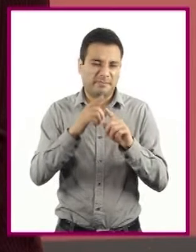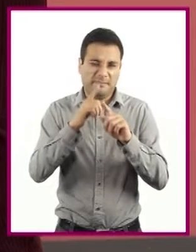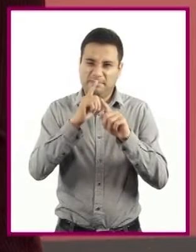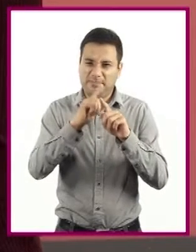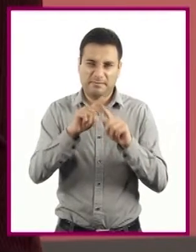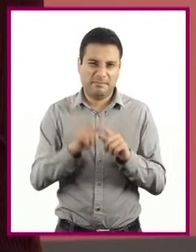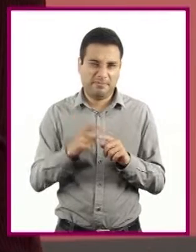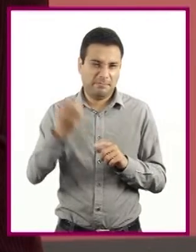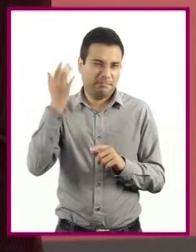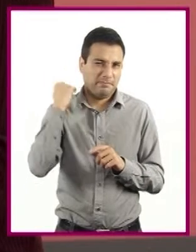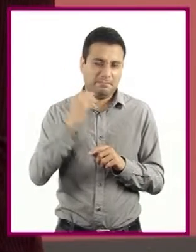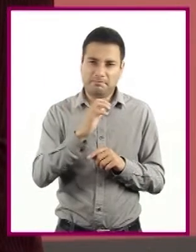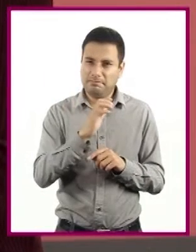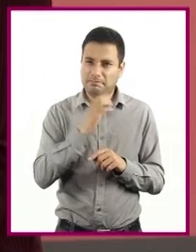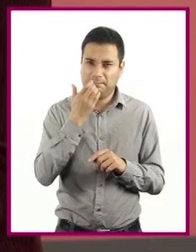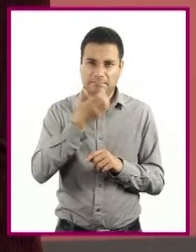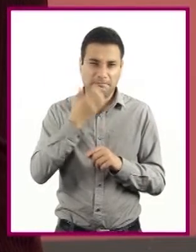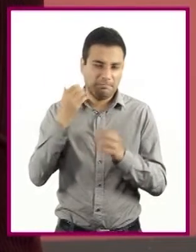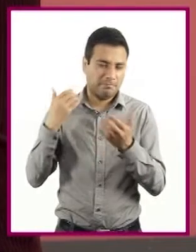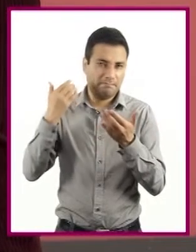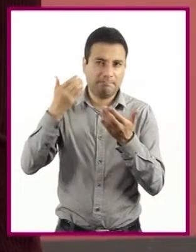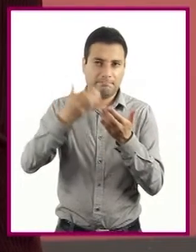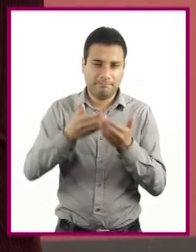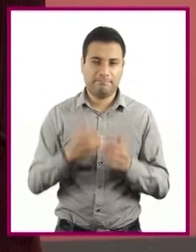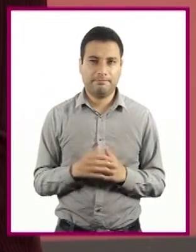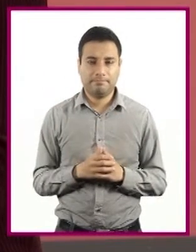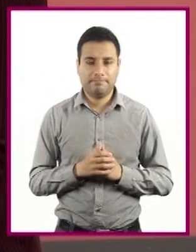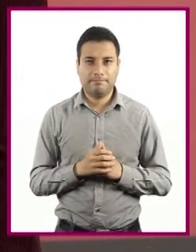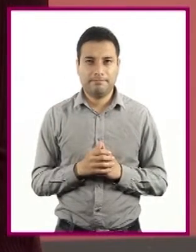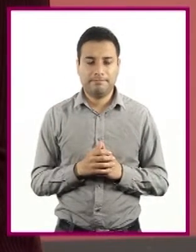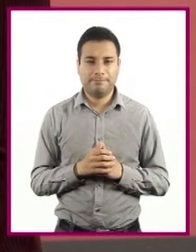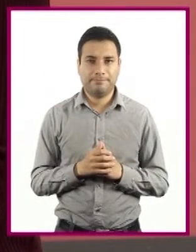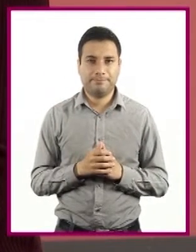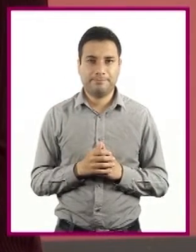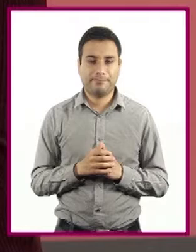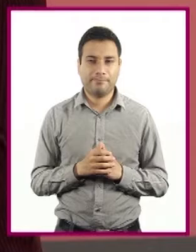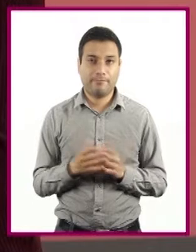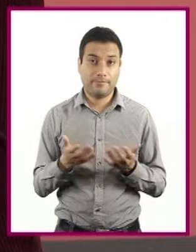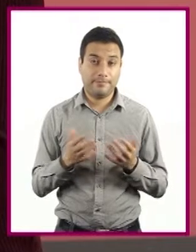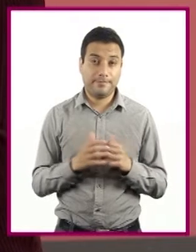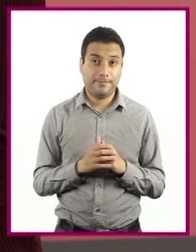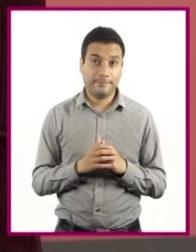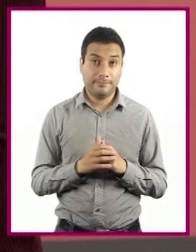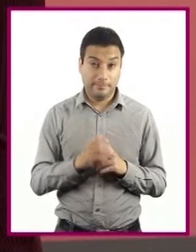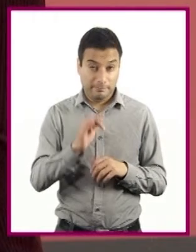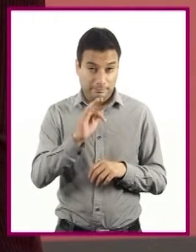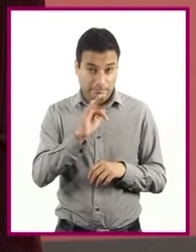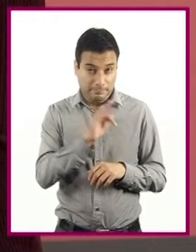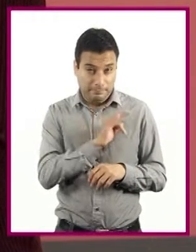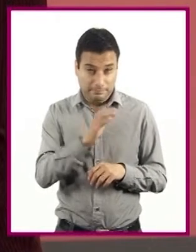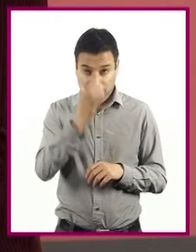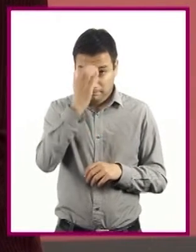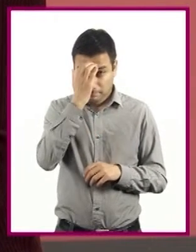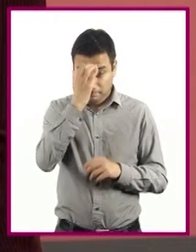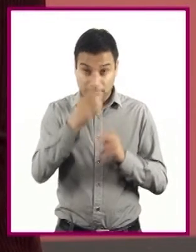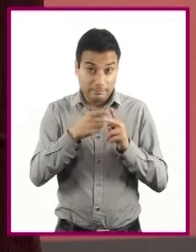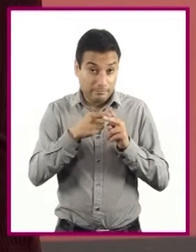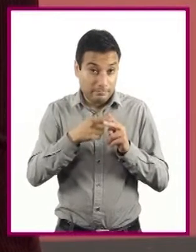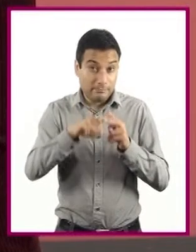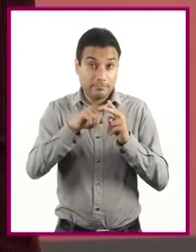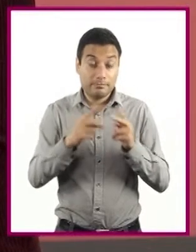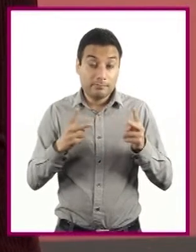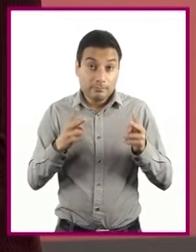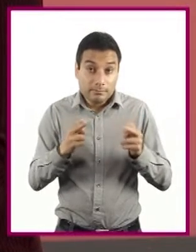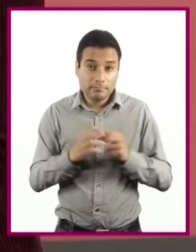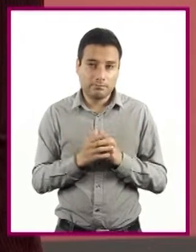humanidad en su existencia cotidiana desde su surgimiento. Rara vez se puede trazar el origen de estas frases hechas a alguna